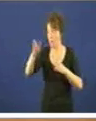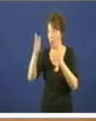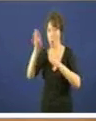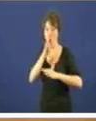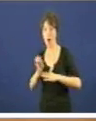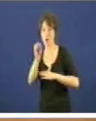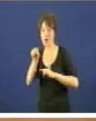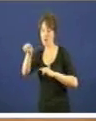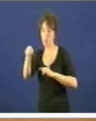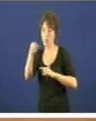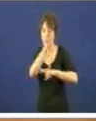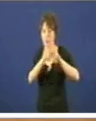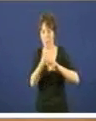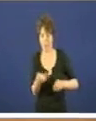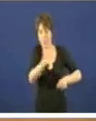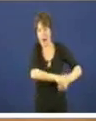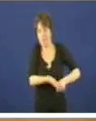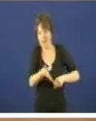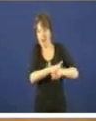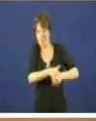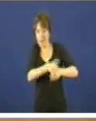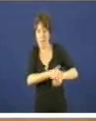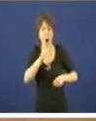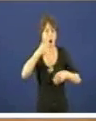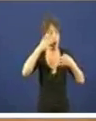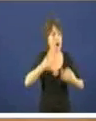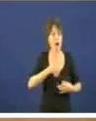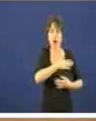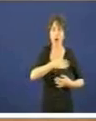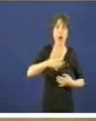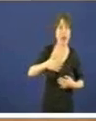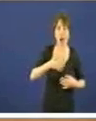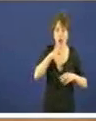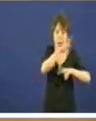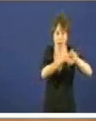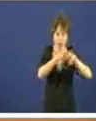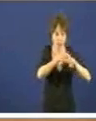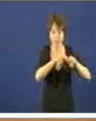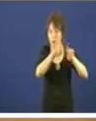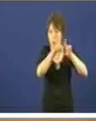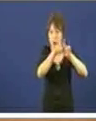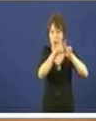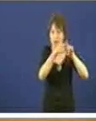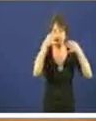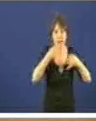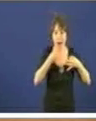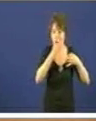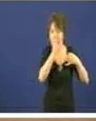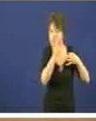agora queren levantar as alfombras que previamente lle puxeron os directivos durante 4 anos. É sorprendente, señoría.